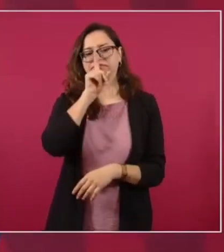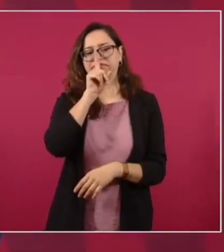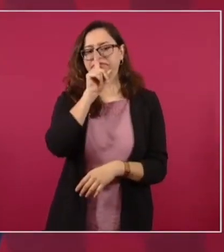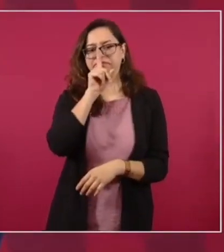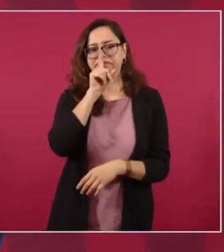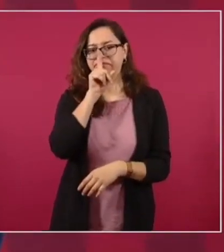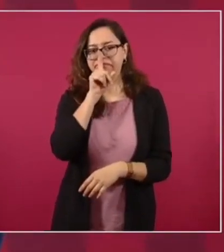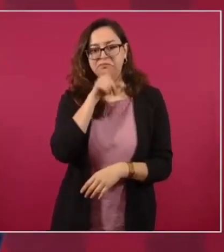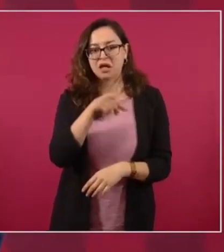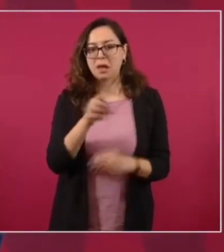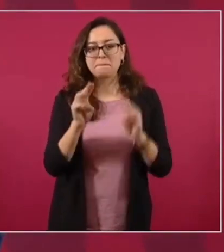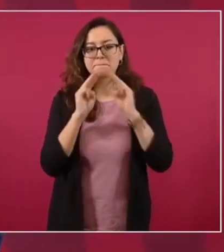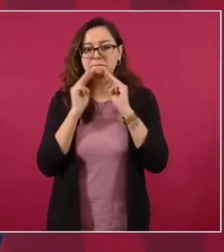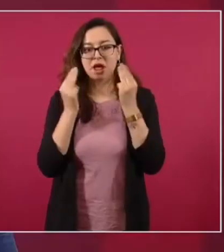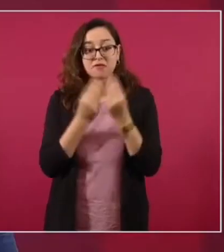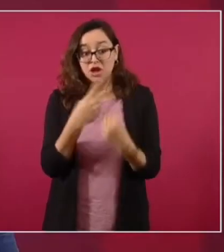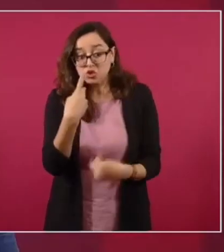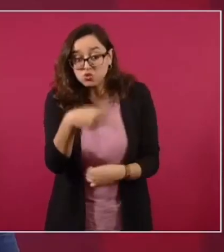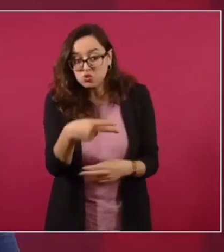del narcotráfico,